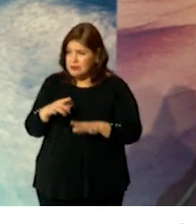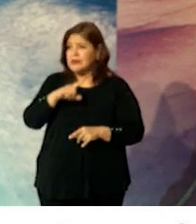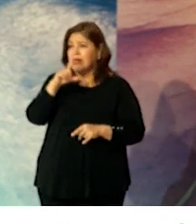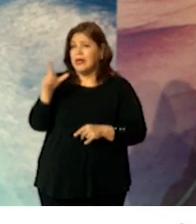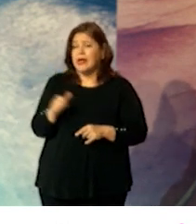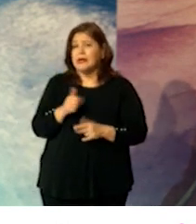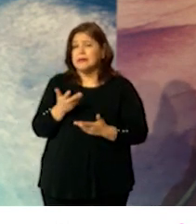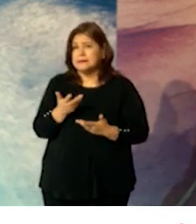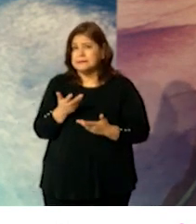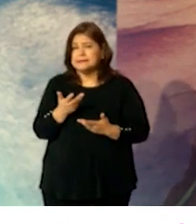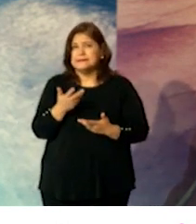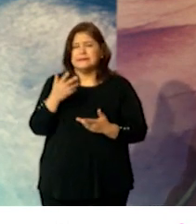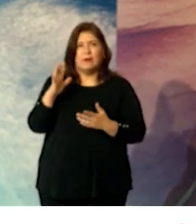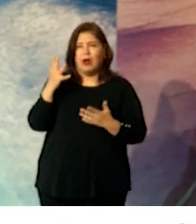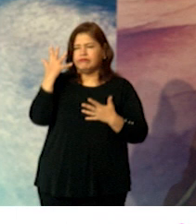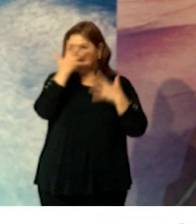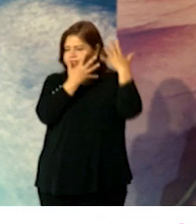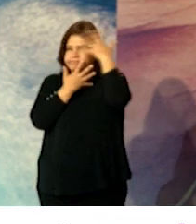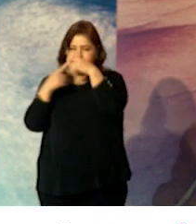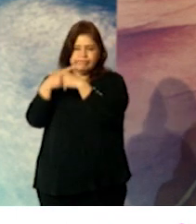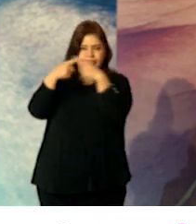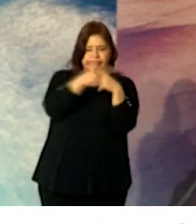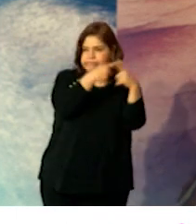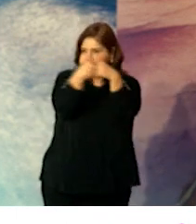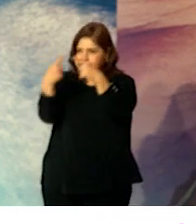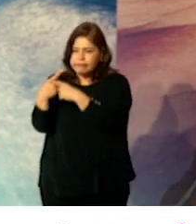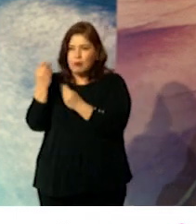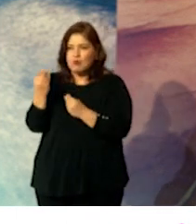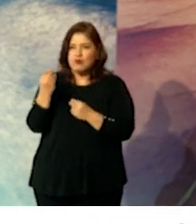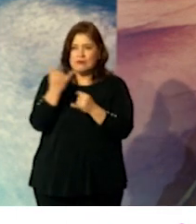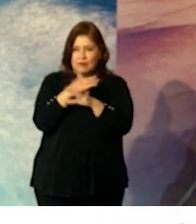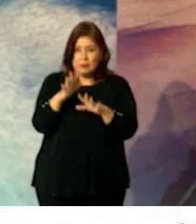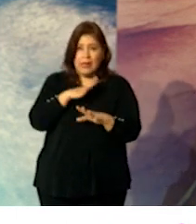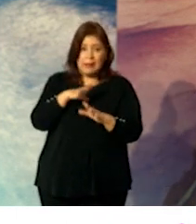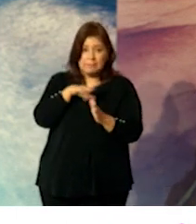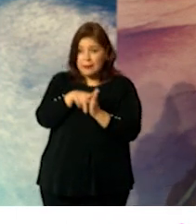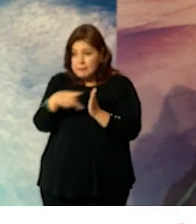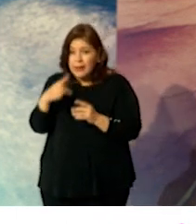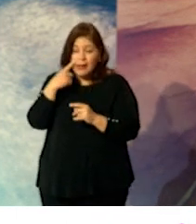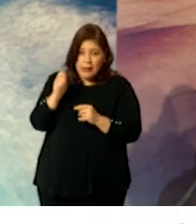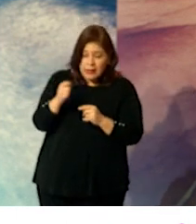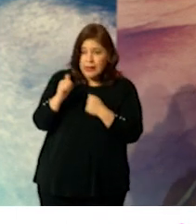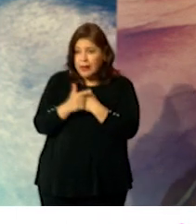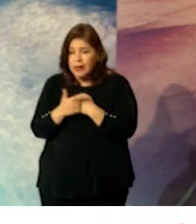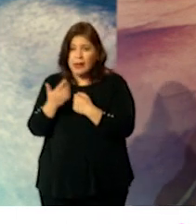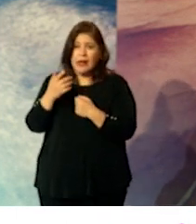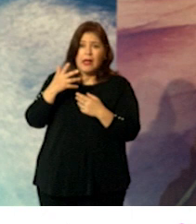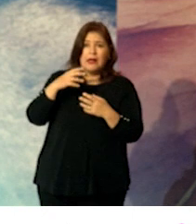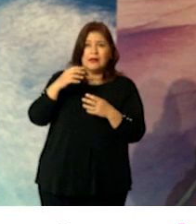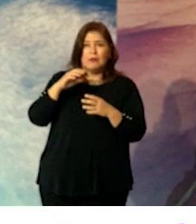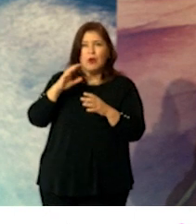una desafección informativa. Se consumen mucho menos periódicos y nos parecen importantísimos los blogueros y los influencers y todos